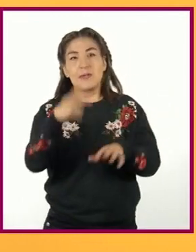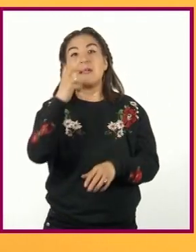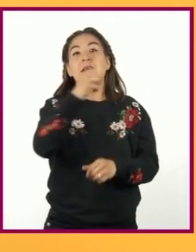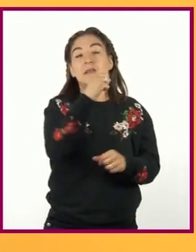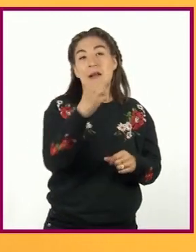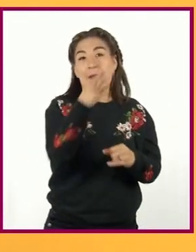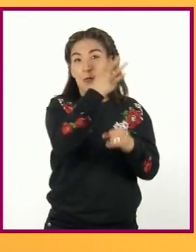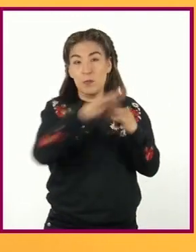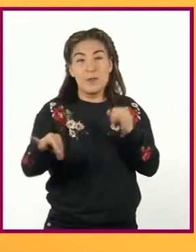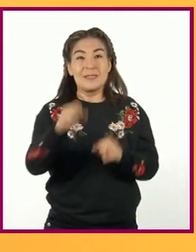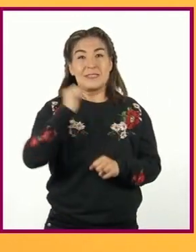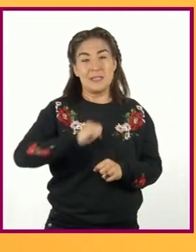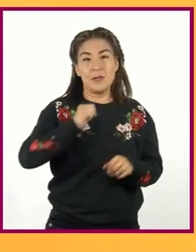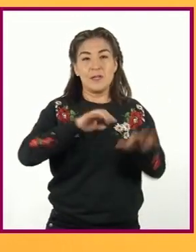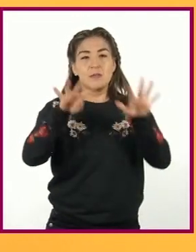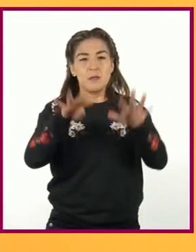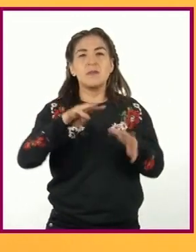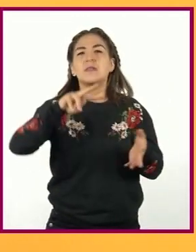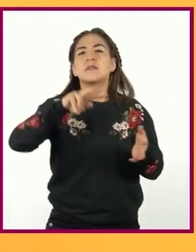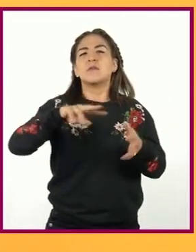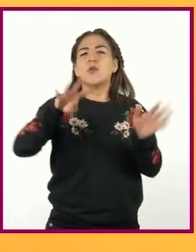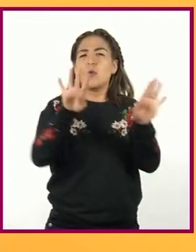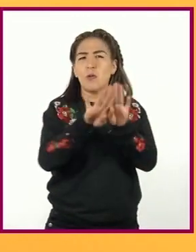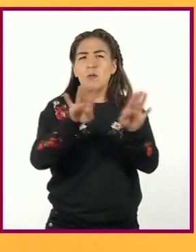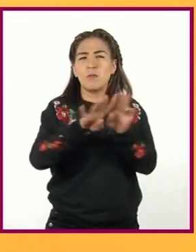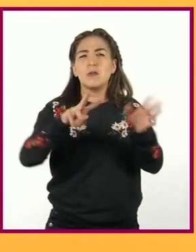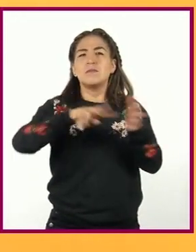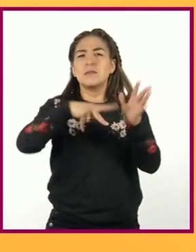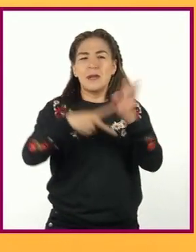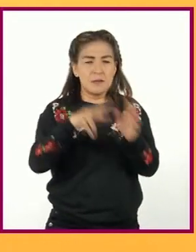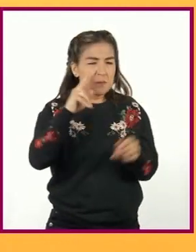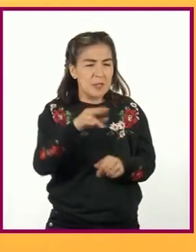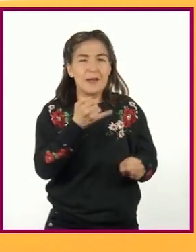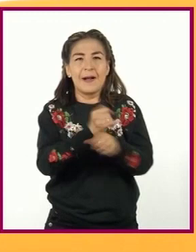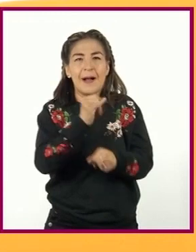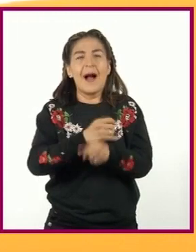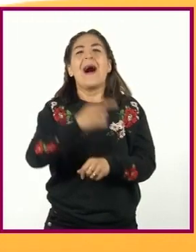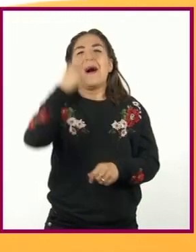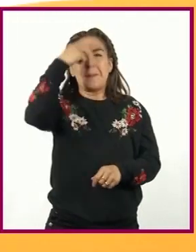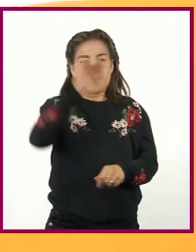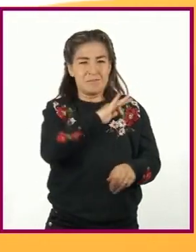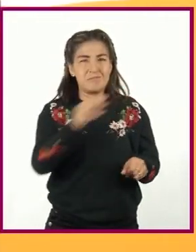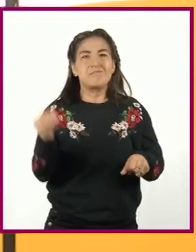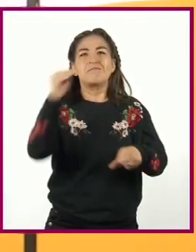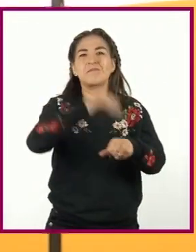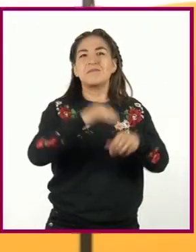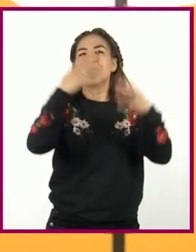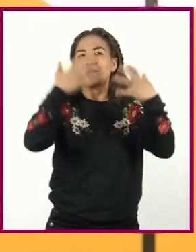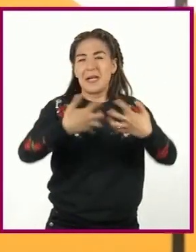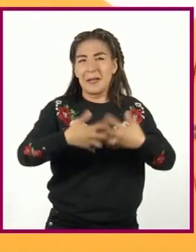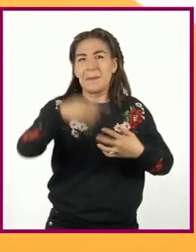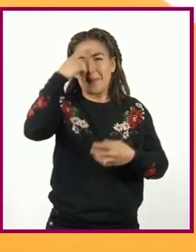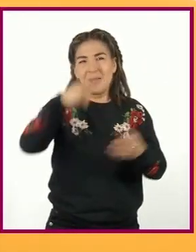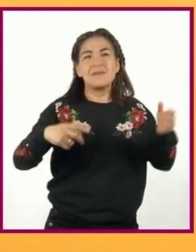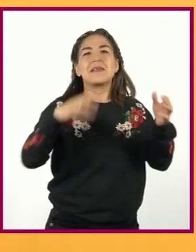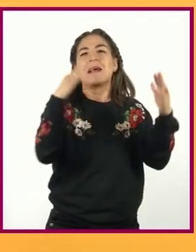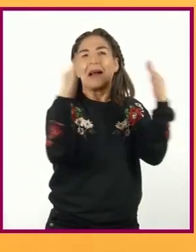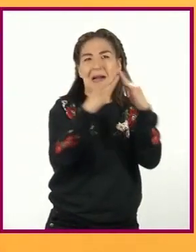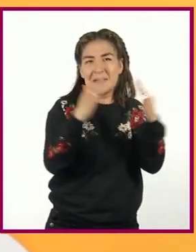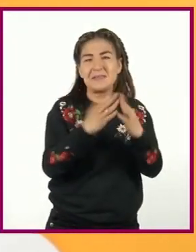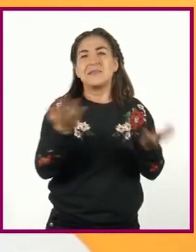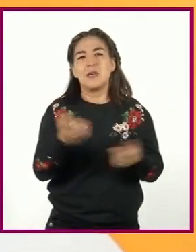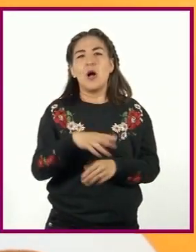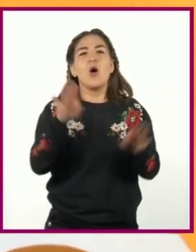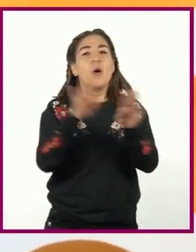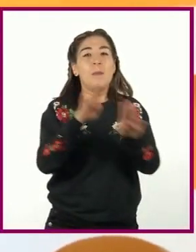siglo XIX los ingenieros lograron aprovecharla para uso doméstico e industrial. La rápida expansión de la